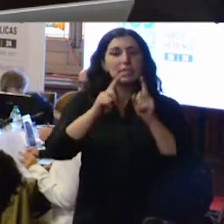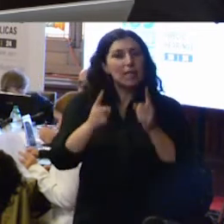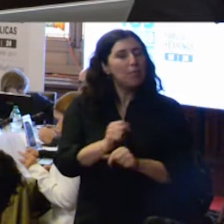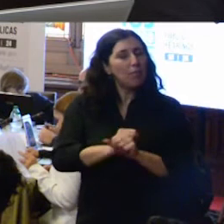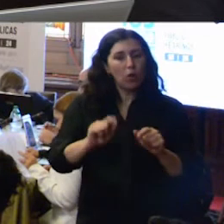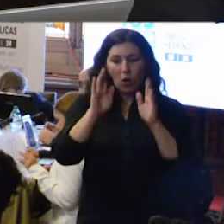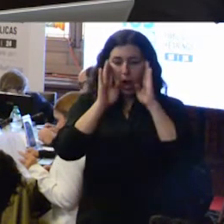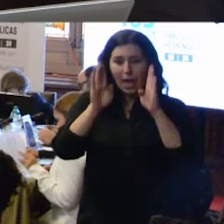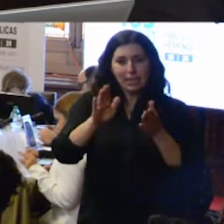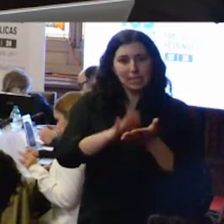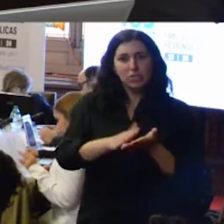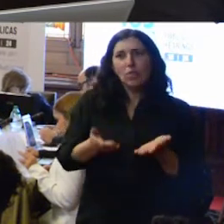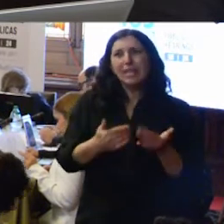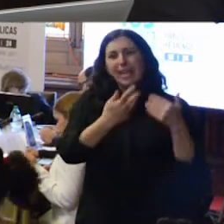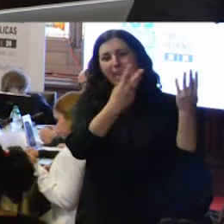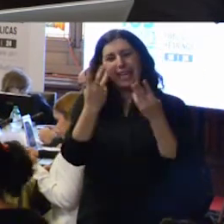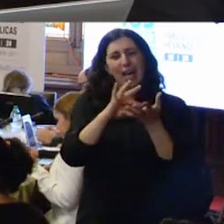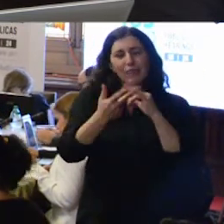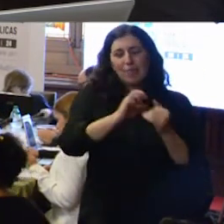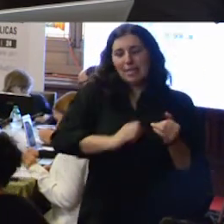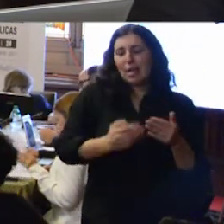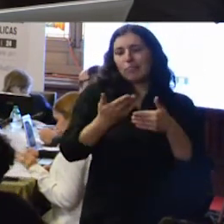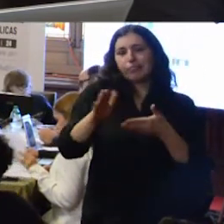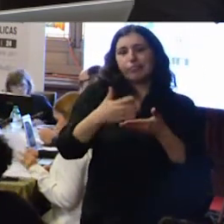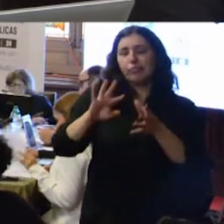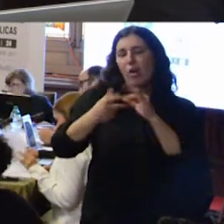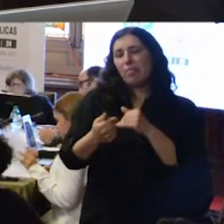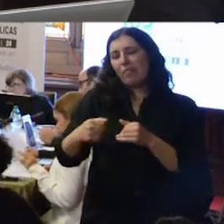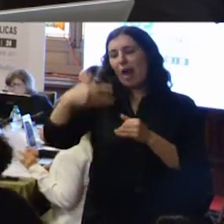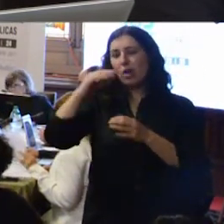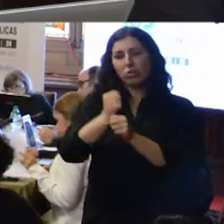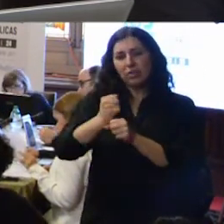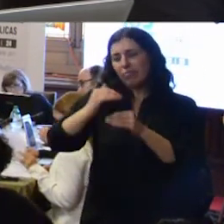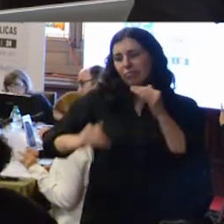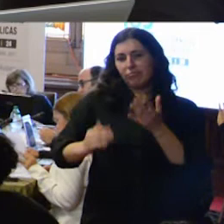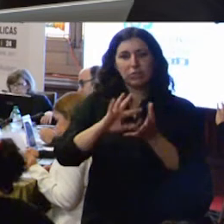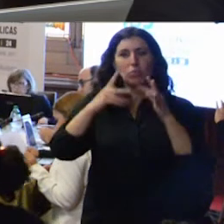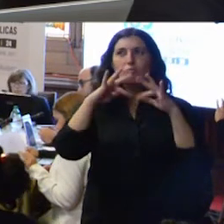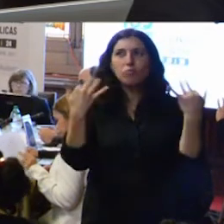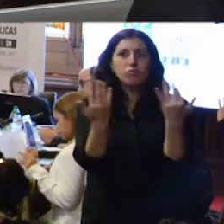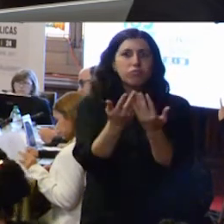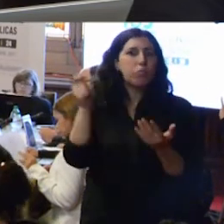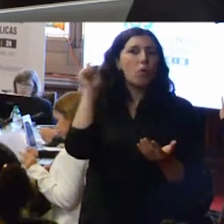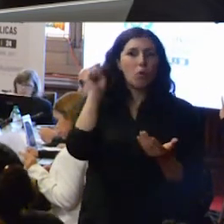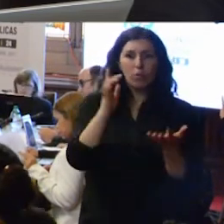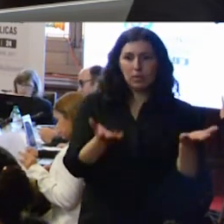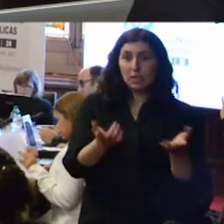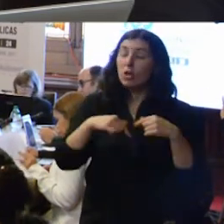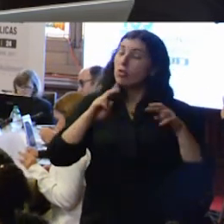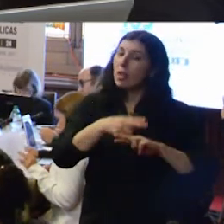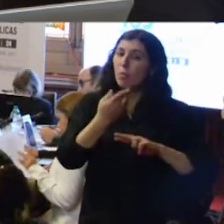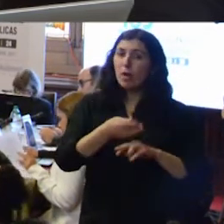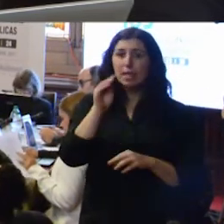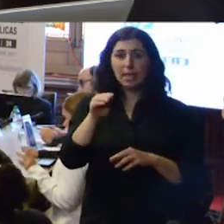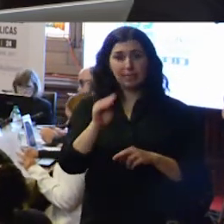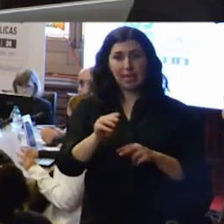más bien hacia degradar y desprestigiar su trabajo en el ámbito público. Y reiteramos, el Estado panameño no está cumpliendo con